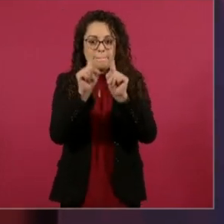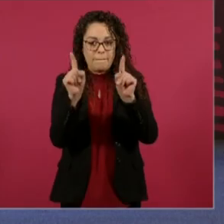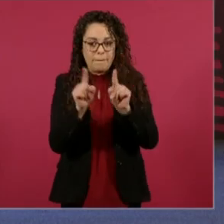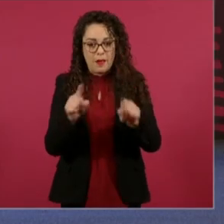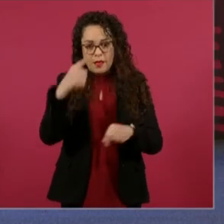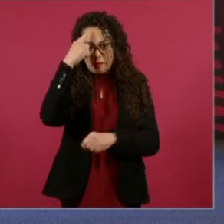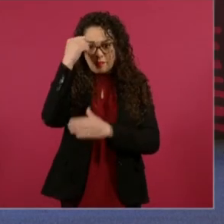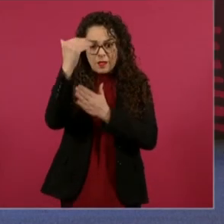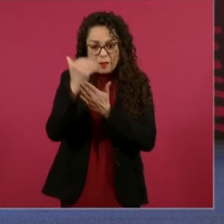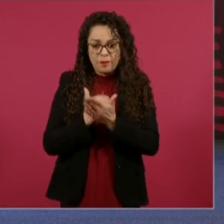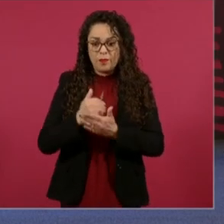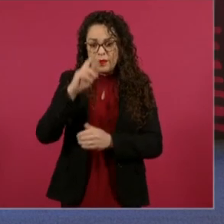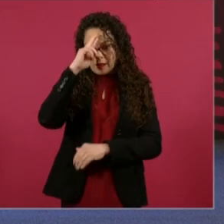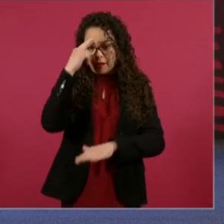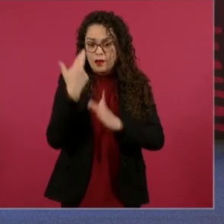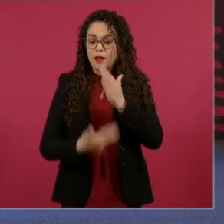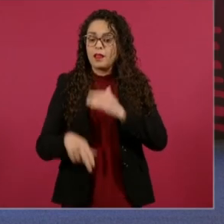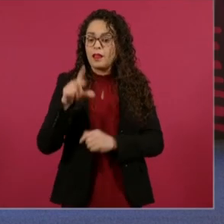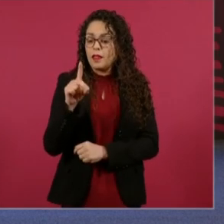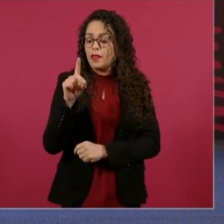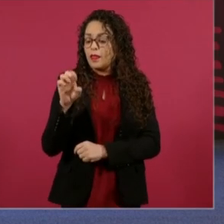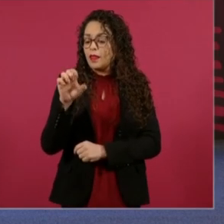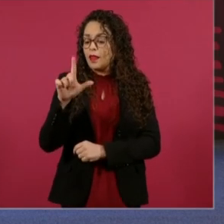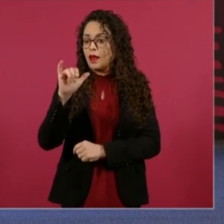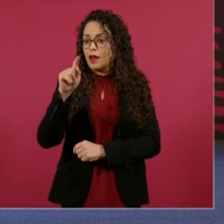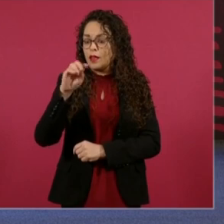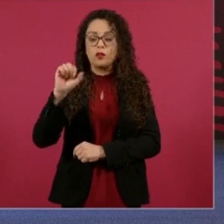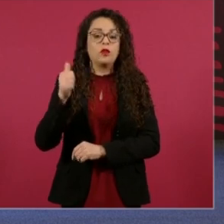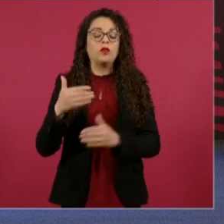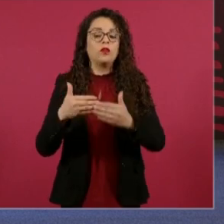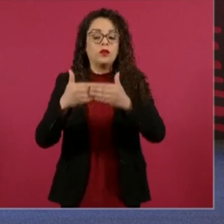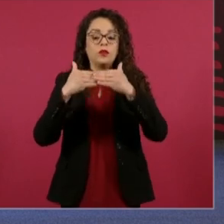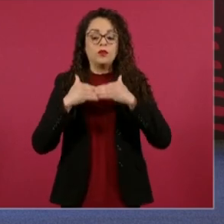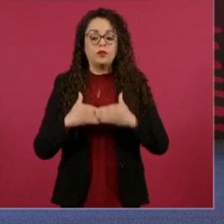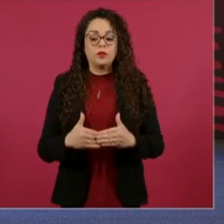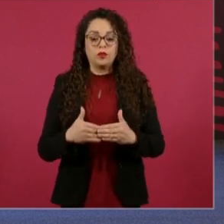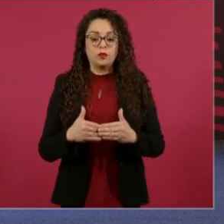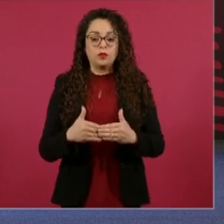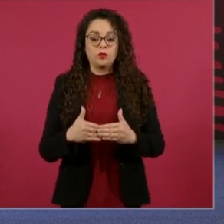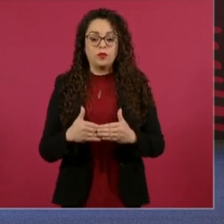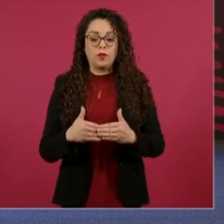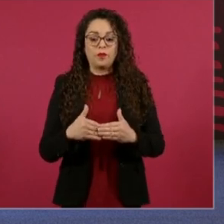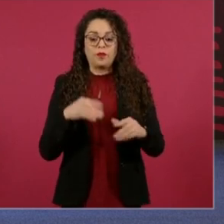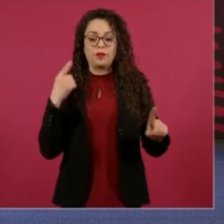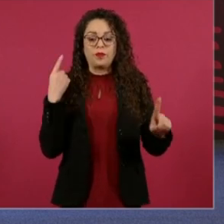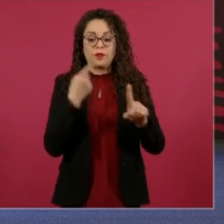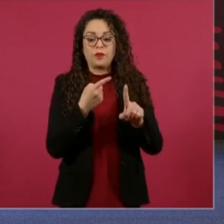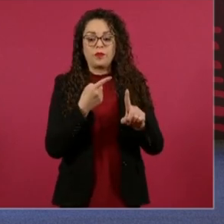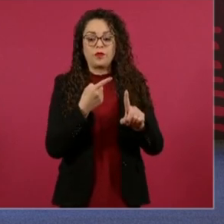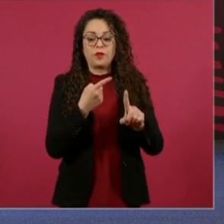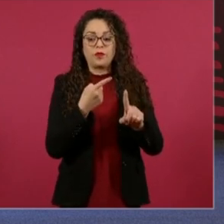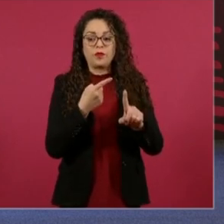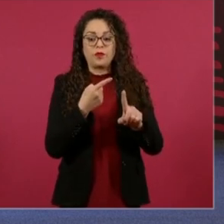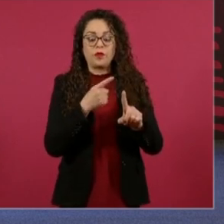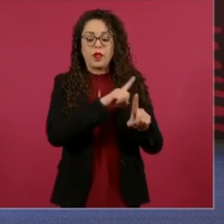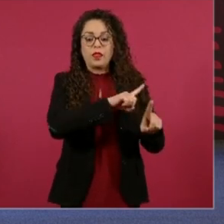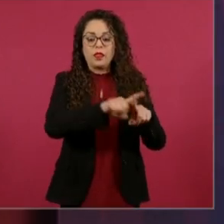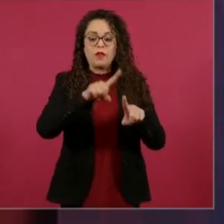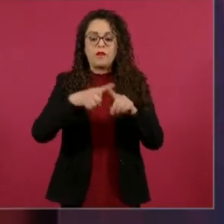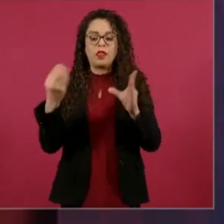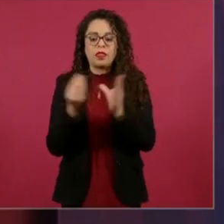delitos. Adelante. En relación con el robo en sus diversas